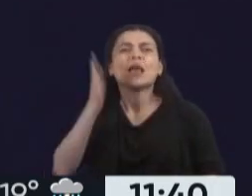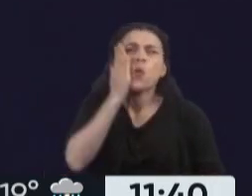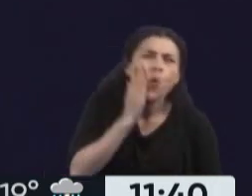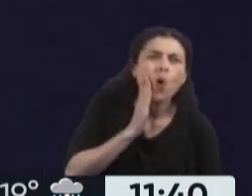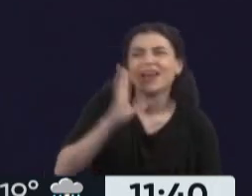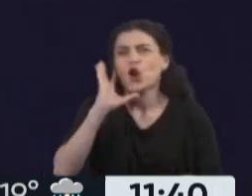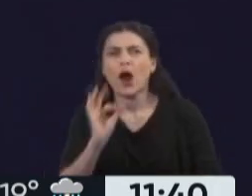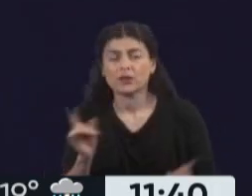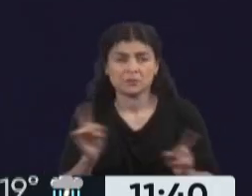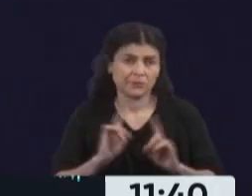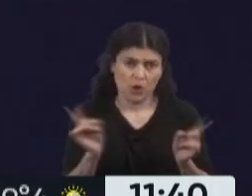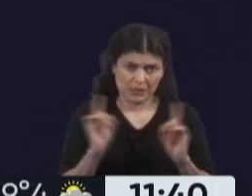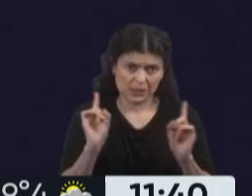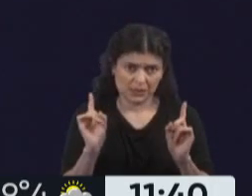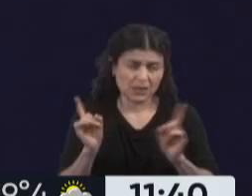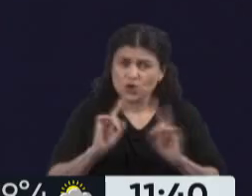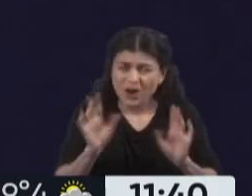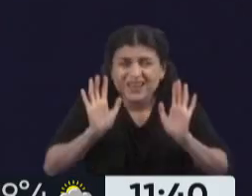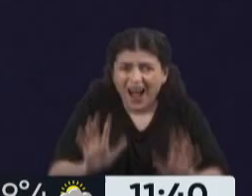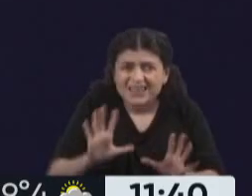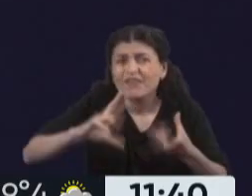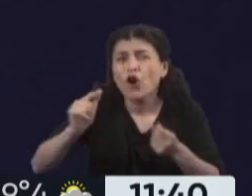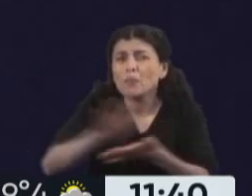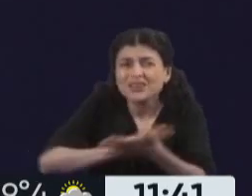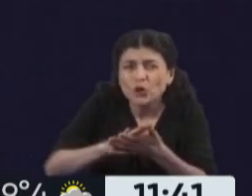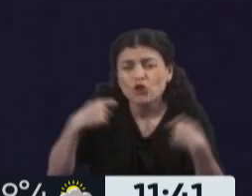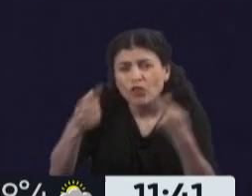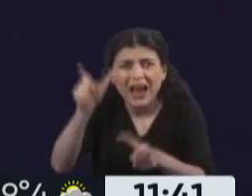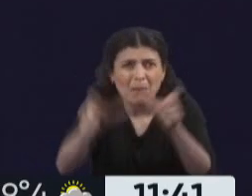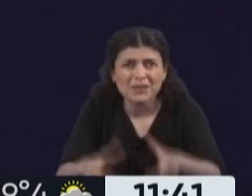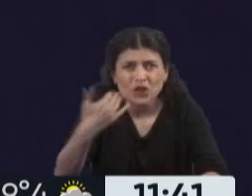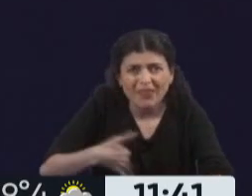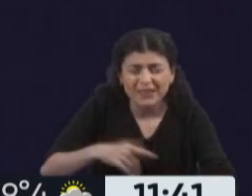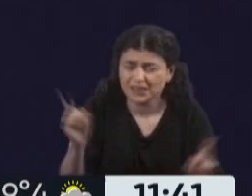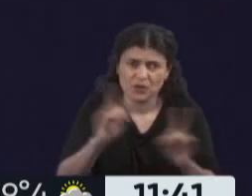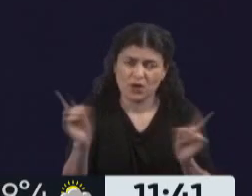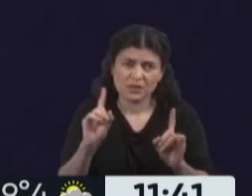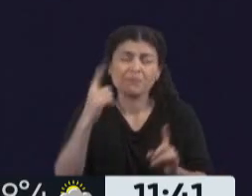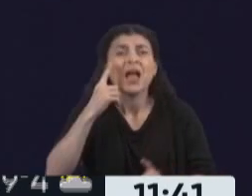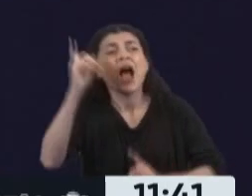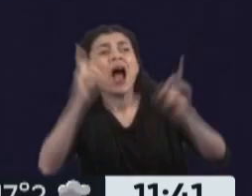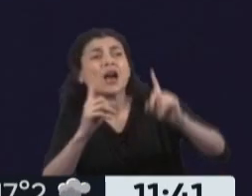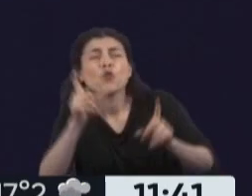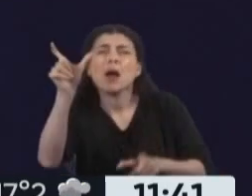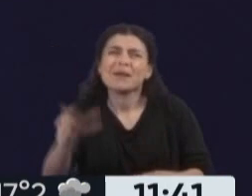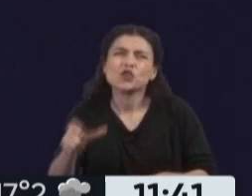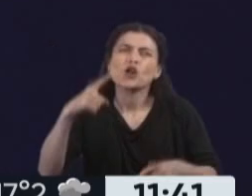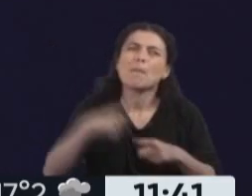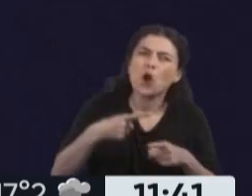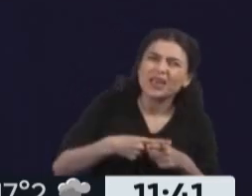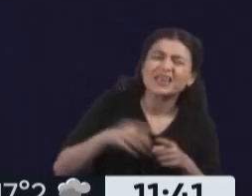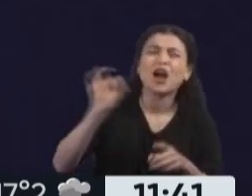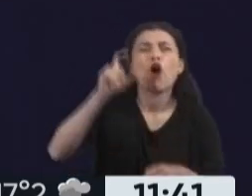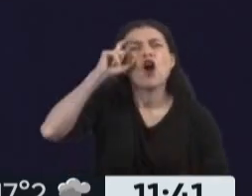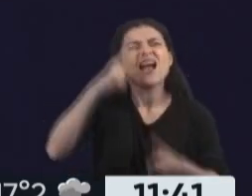está equivocado. Esto no va a pasar. Lamento porque en su momento algún funcionario, algún presidente, alguna